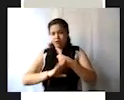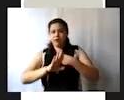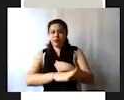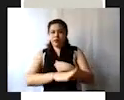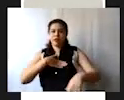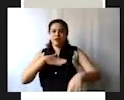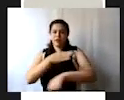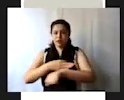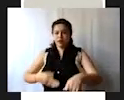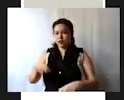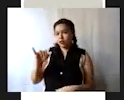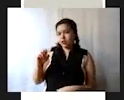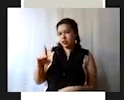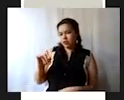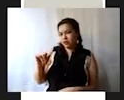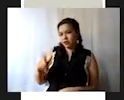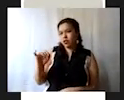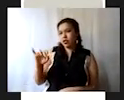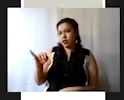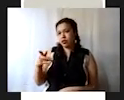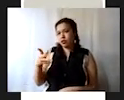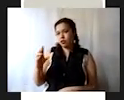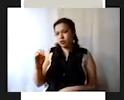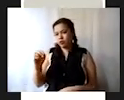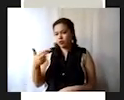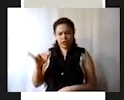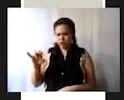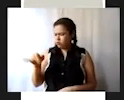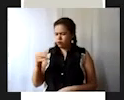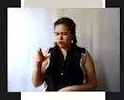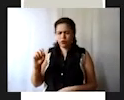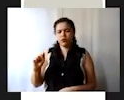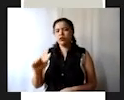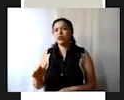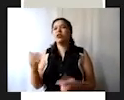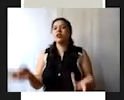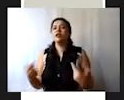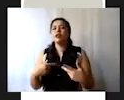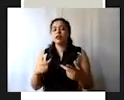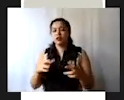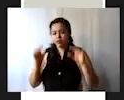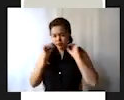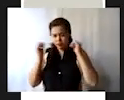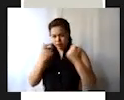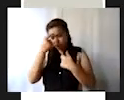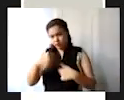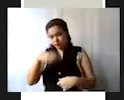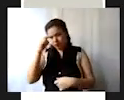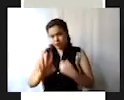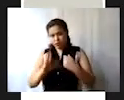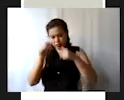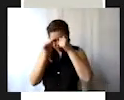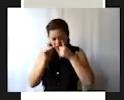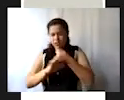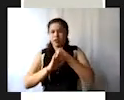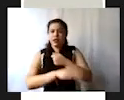Isabel. Gracias, soy Isabel Hinojosa. Bueno, pues realmente la Asociación para Evitar la Ceguera en México es una